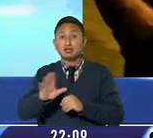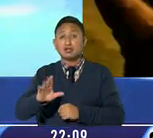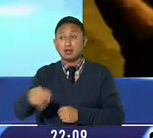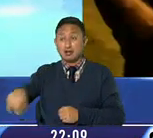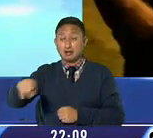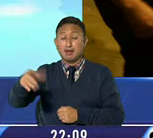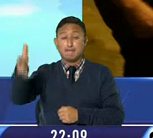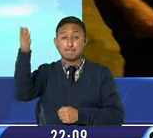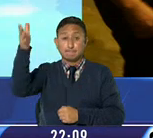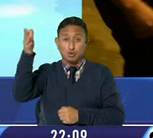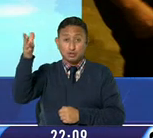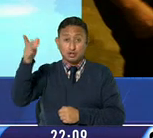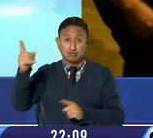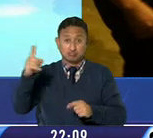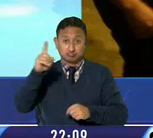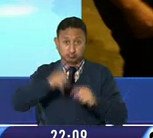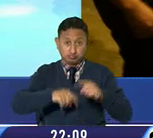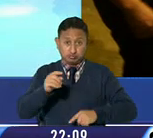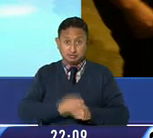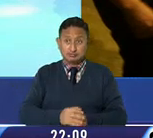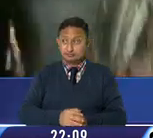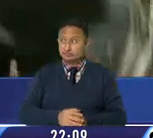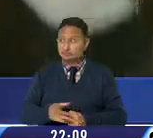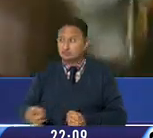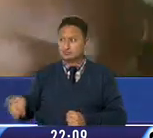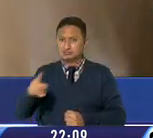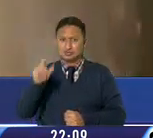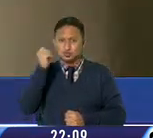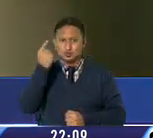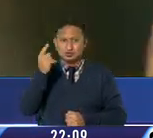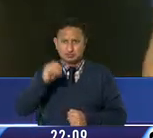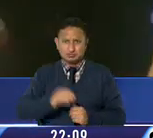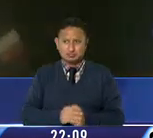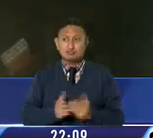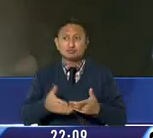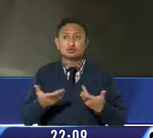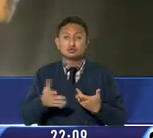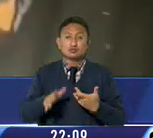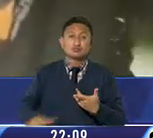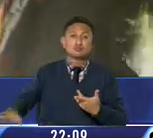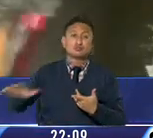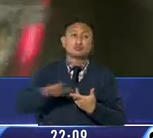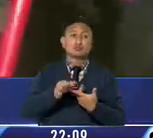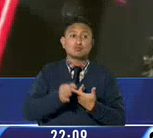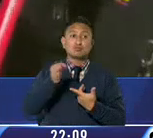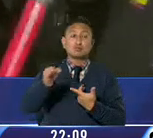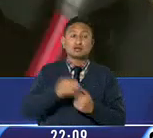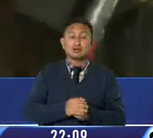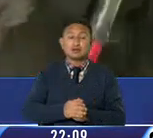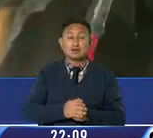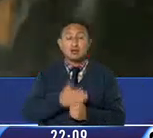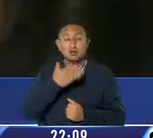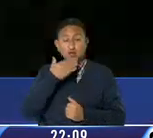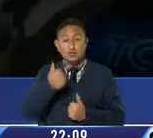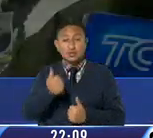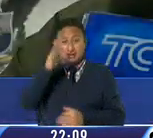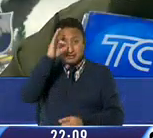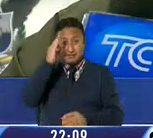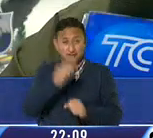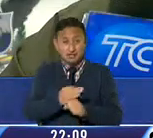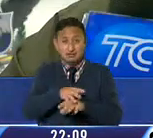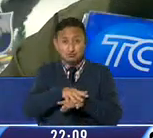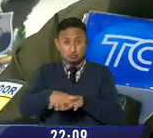agredida. Un drama difícil de creer, pero que se habría dado en una zona rural del cantón Buena Fe, provincia de Los Ríos. Se realizó